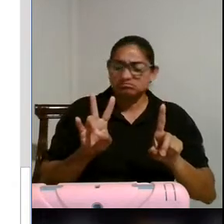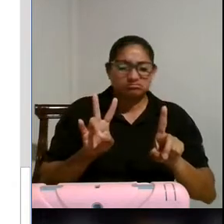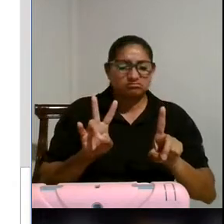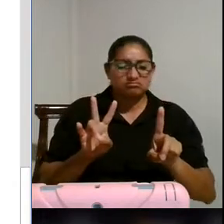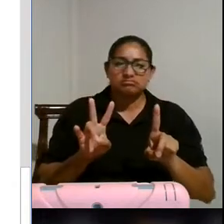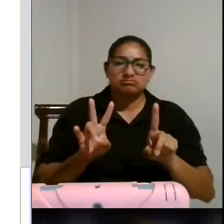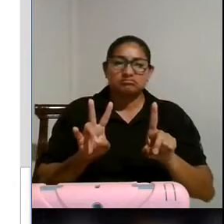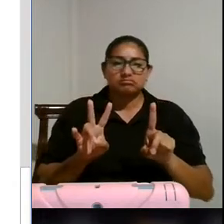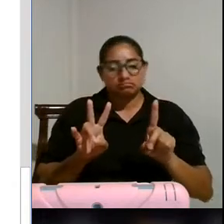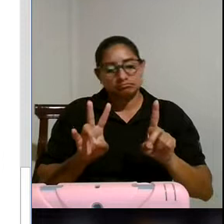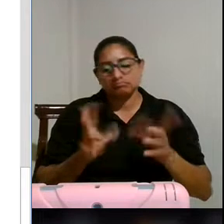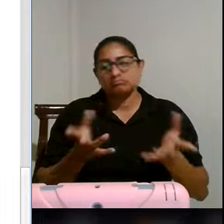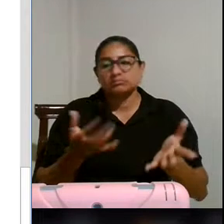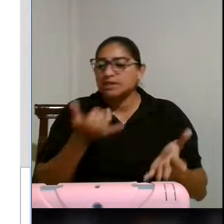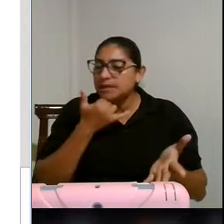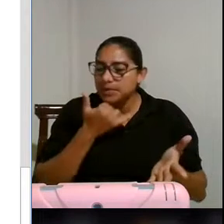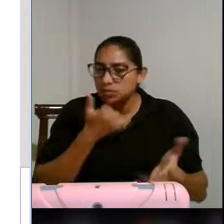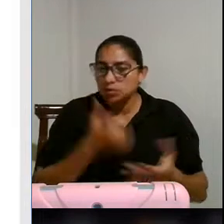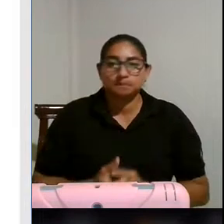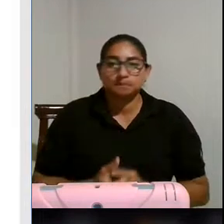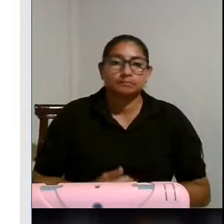Perdón, aquí es así.